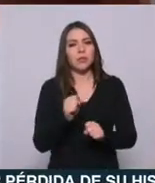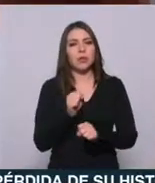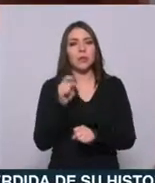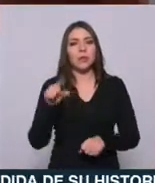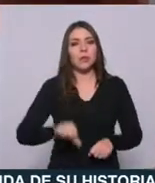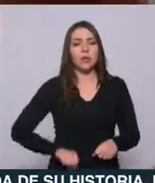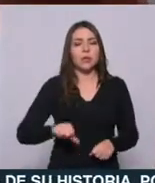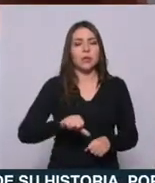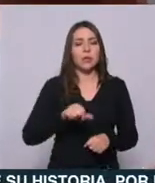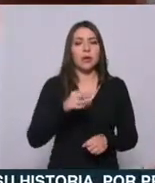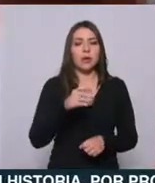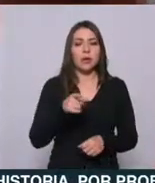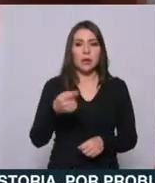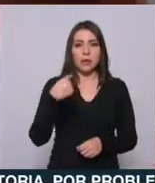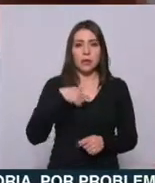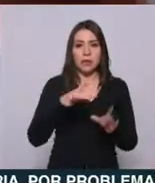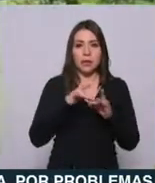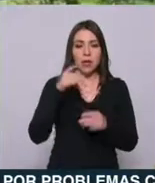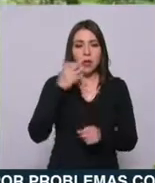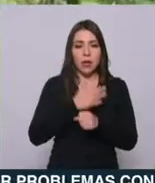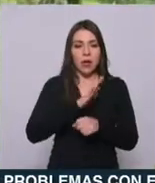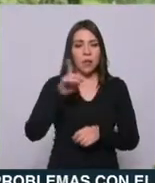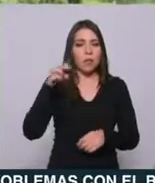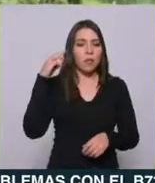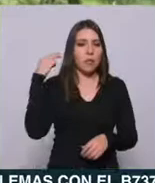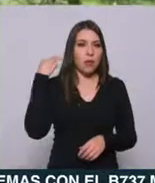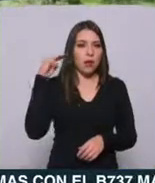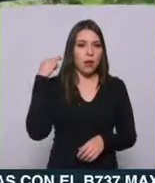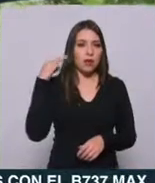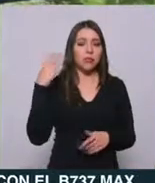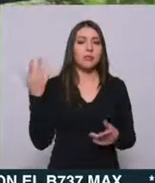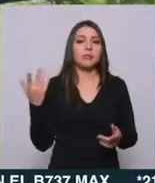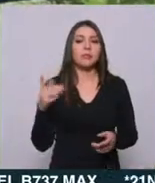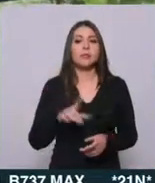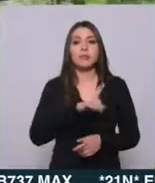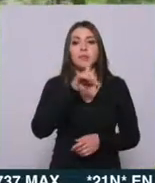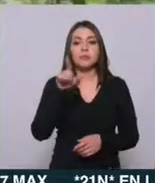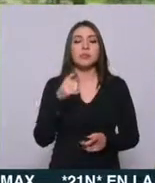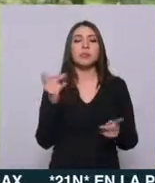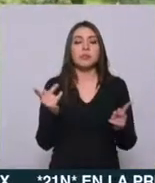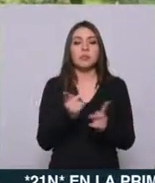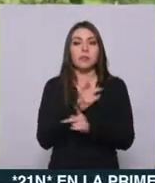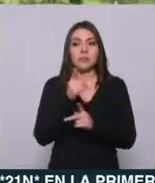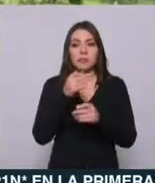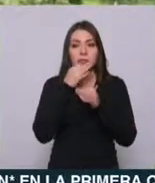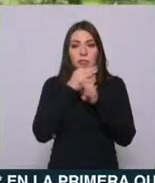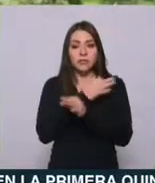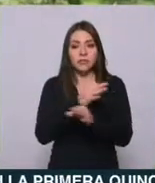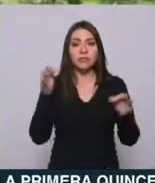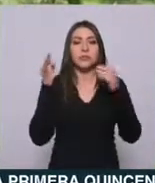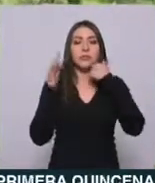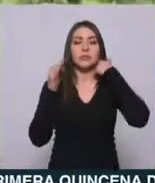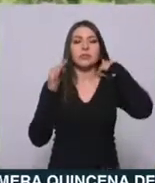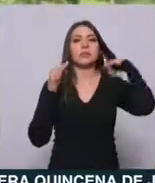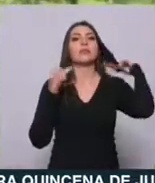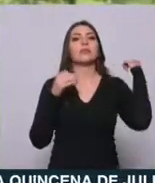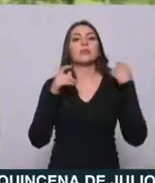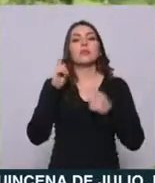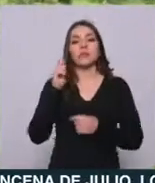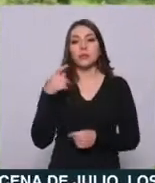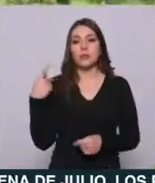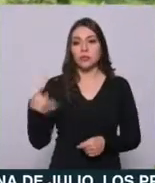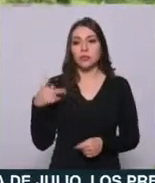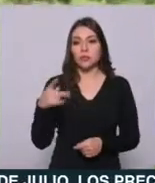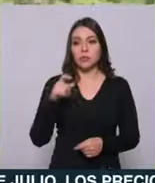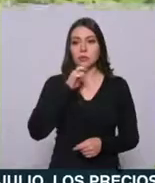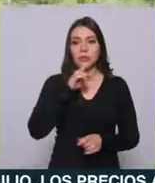día de hoy, ya están, nos dices, en Morelia. ¿Sabemos si se llevarán a cabo de manera pública los actos, pues que en este caso corresponden, que